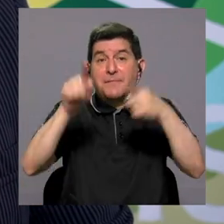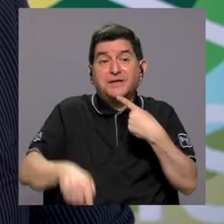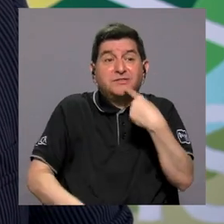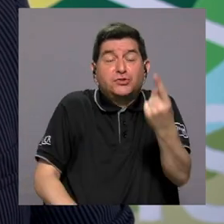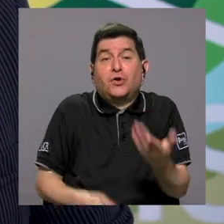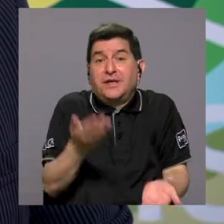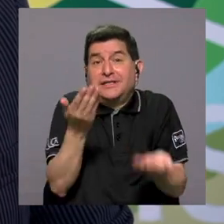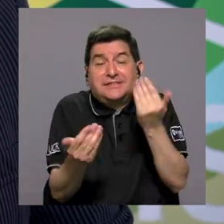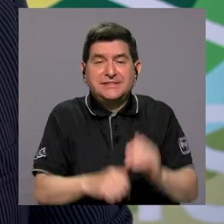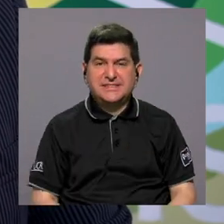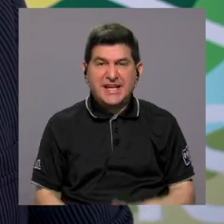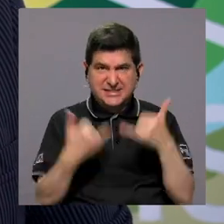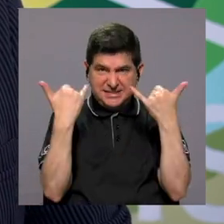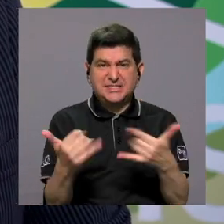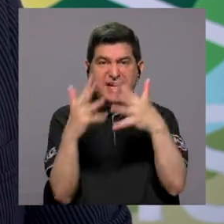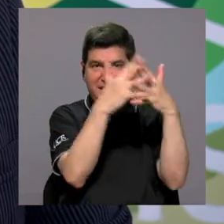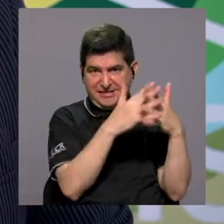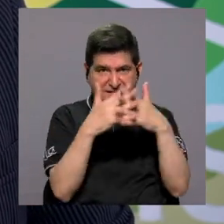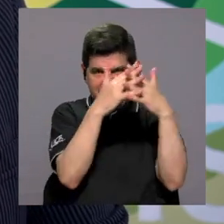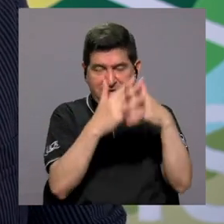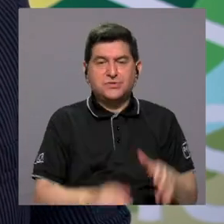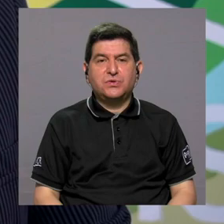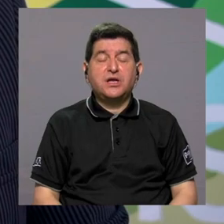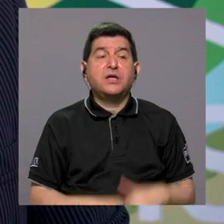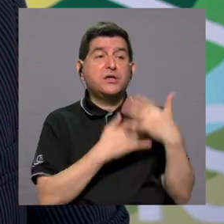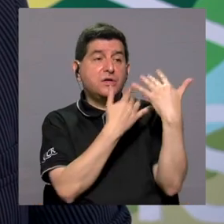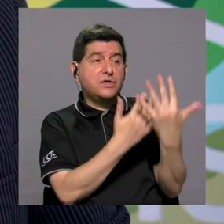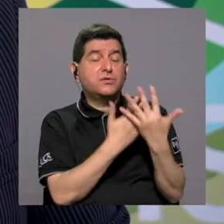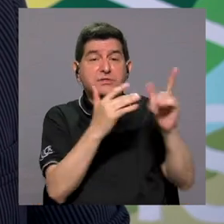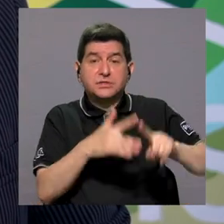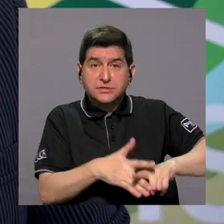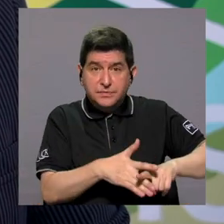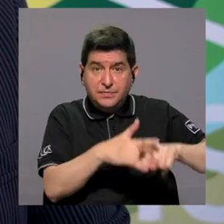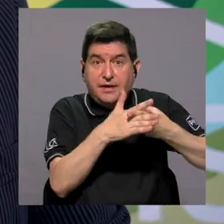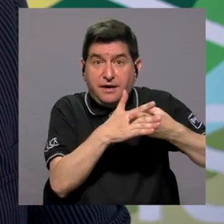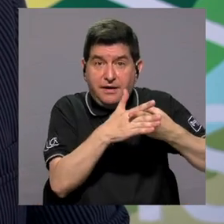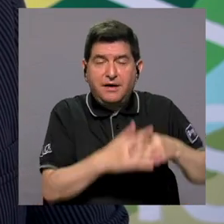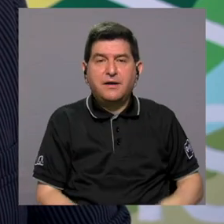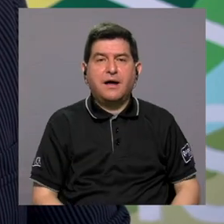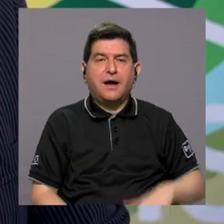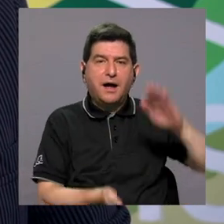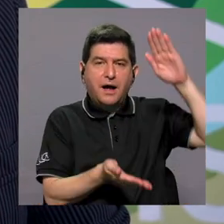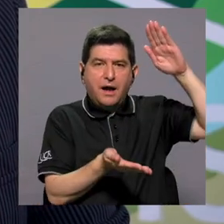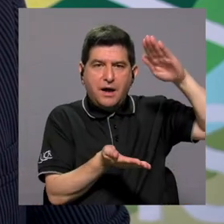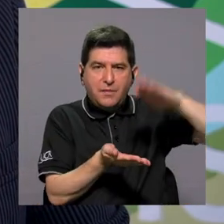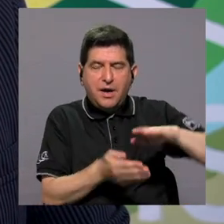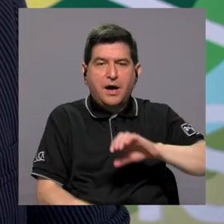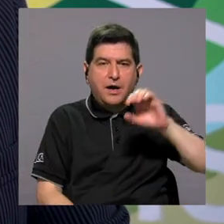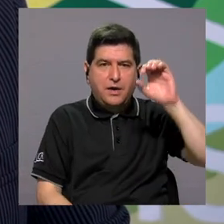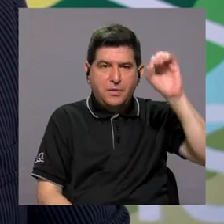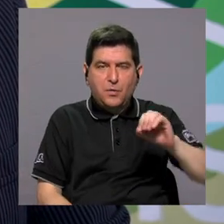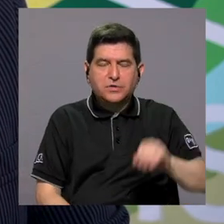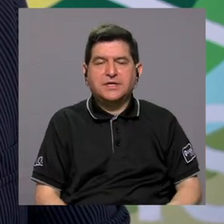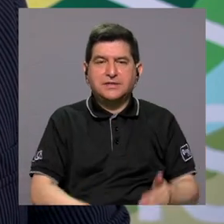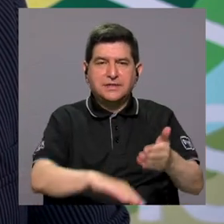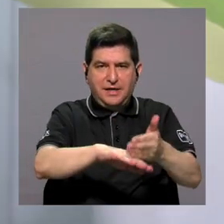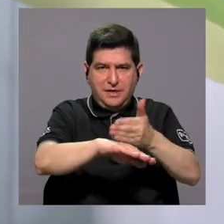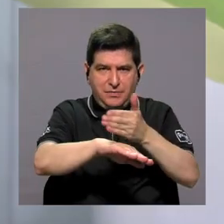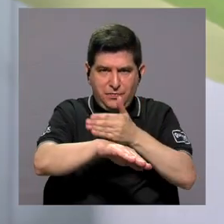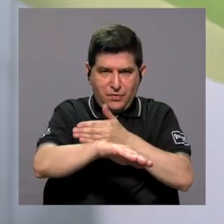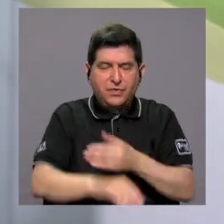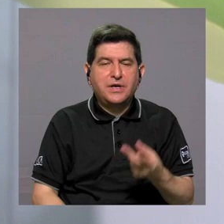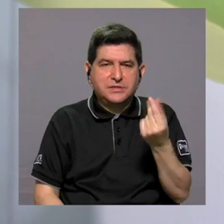argumenta que por ejemplo ya en eeuu están esperando que empiece a bajar la tasa de crecimiento de la inflación